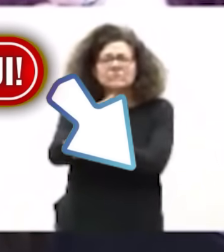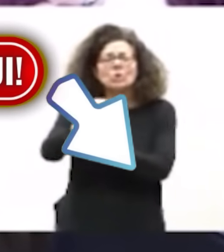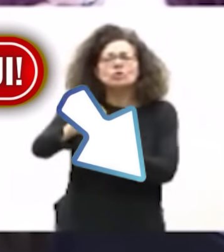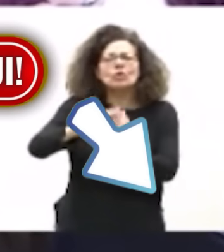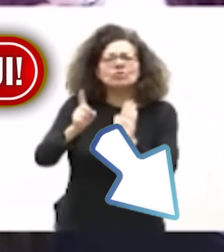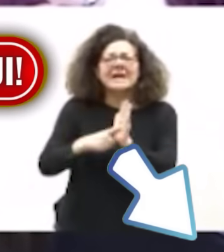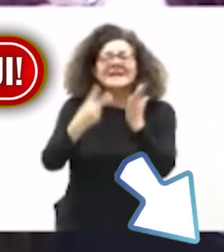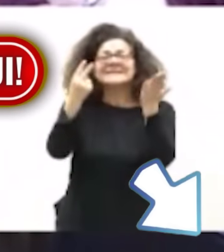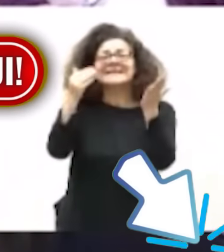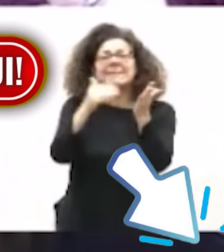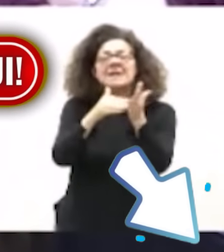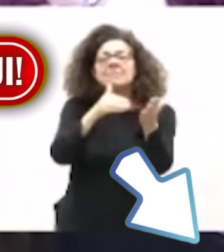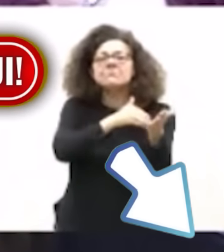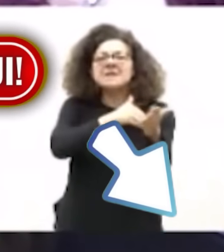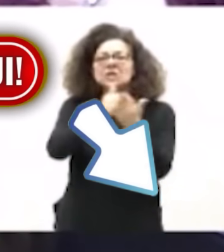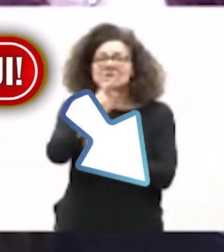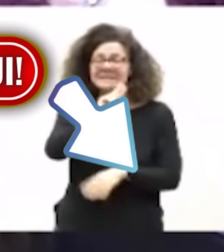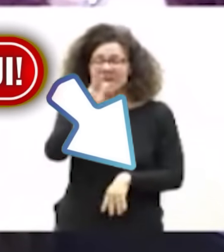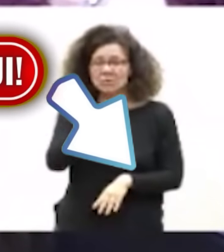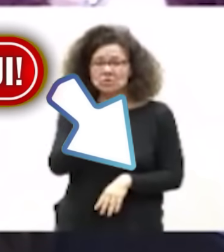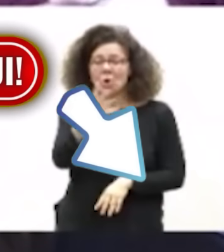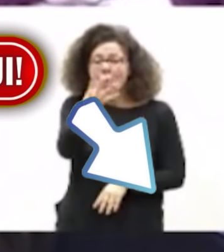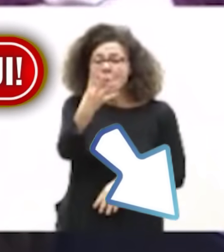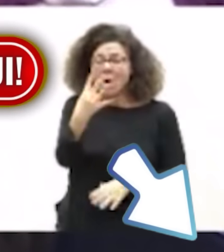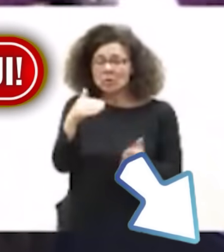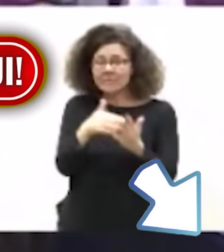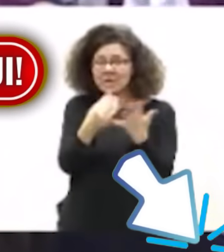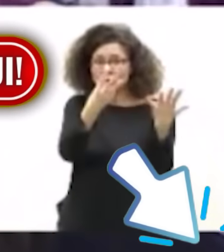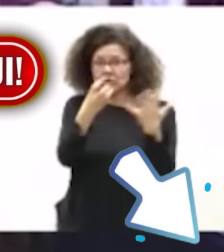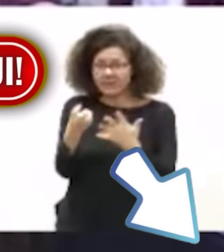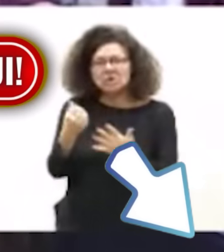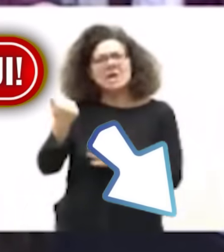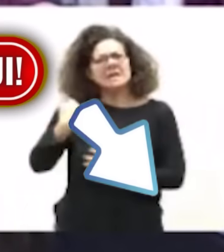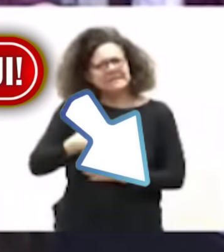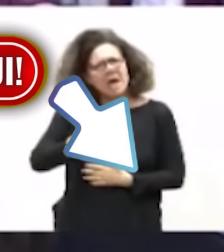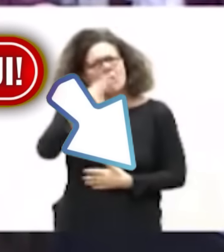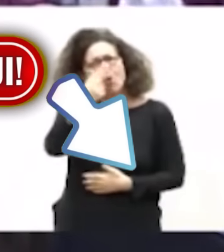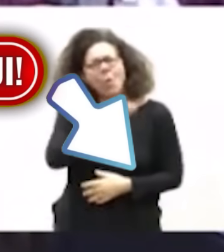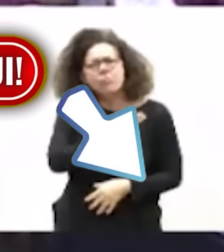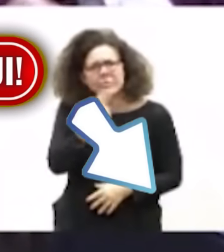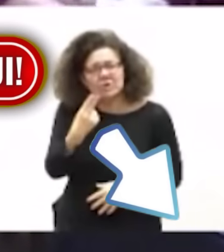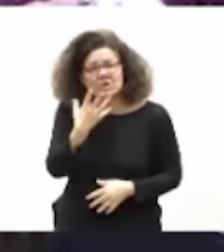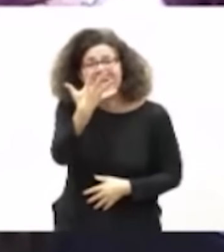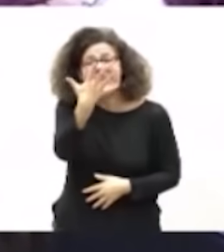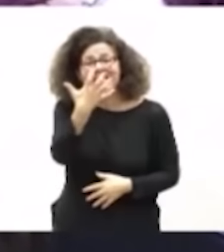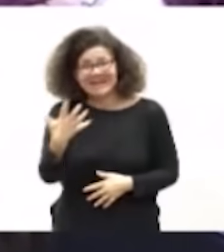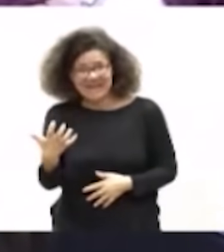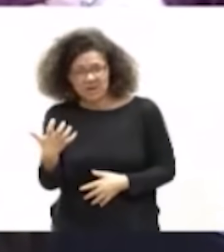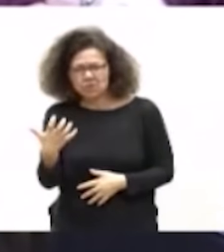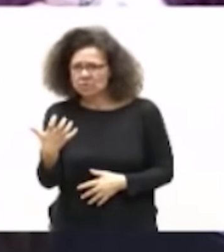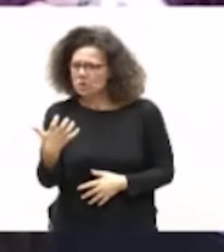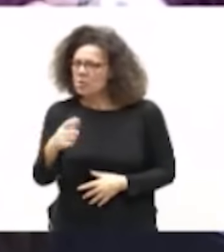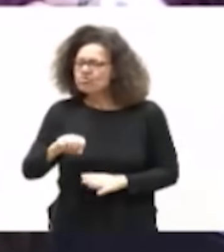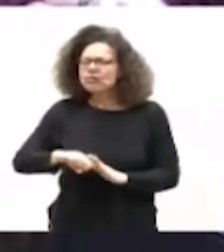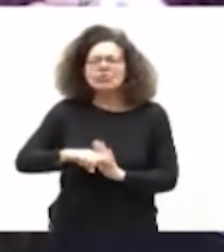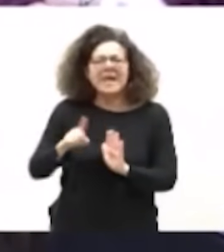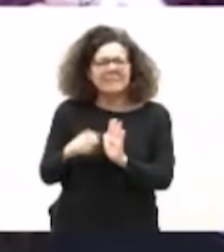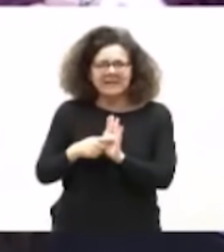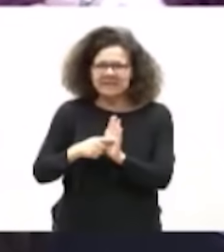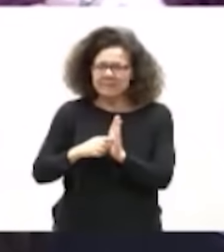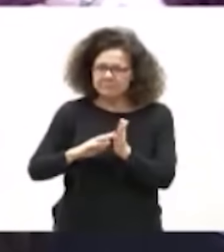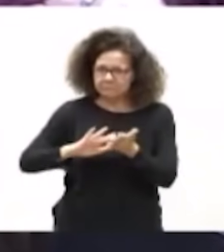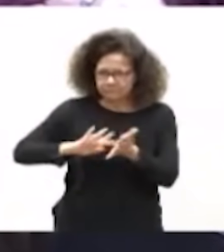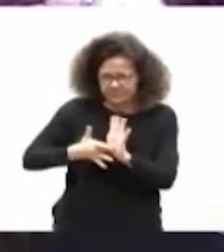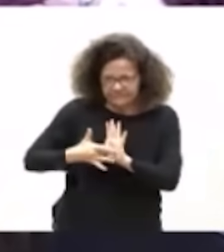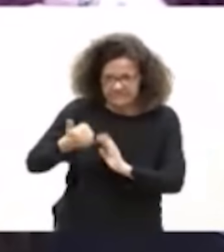de 7.000 millones de euros, de los cuales 4.800 ya están comprometidos y 500 completamente ejecutados. Por